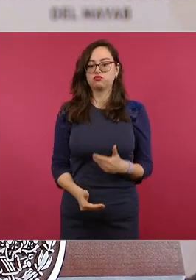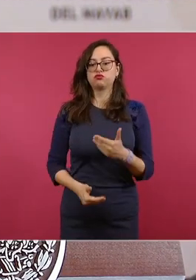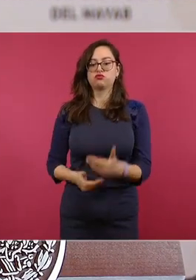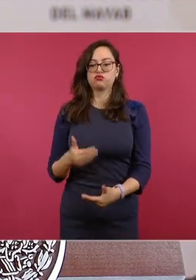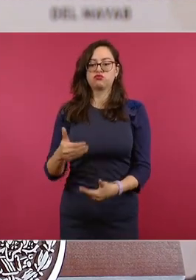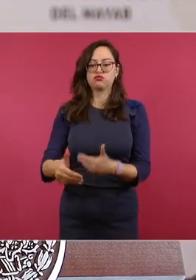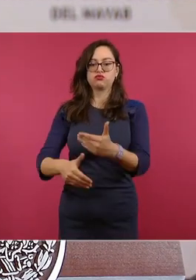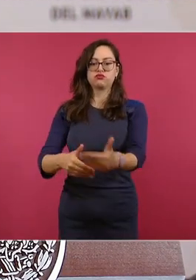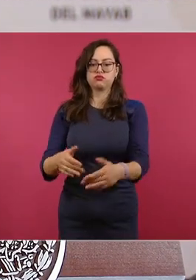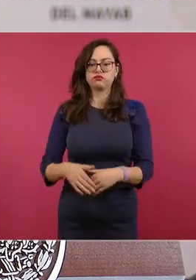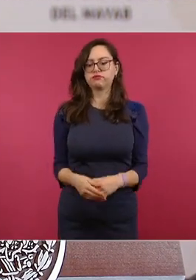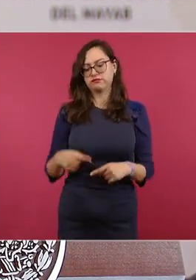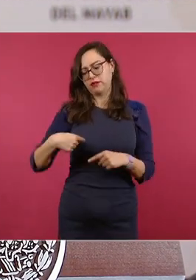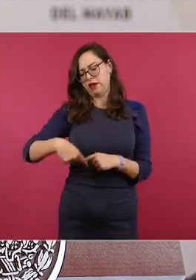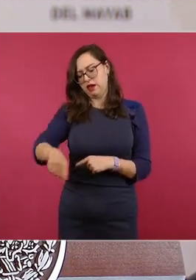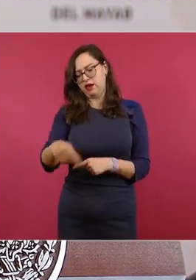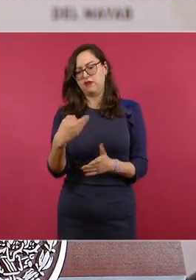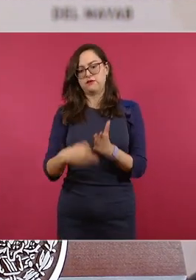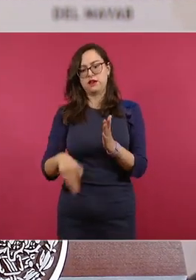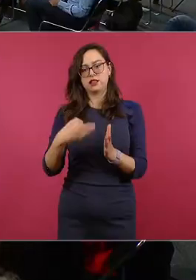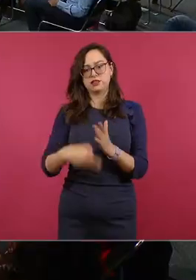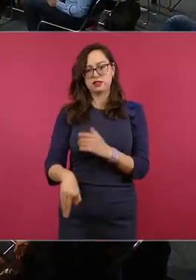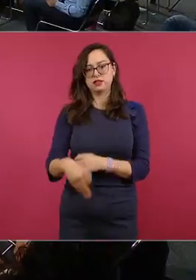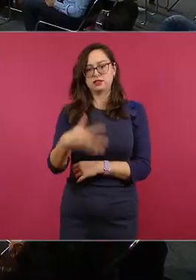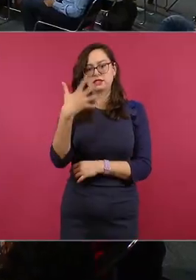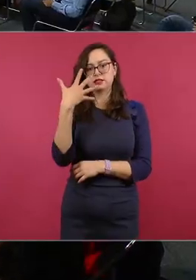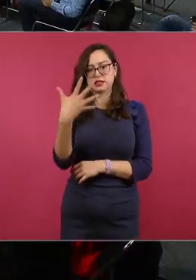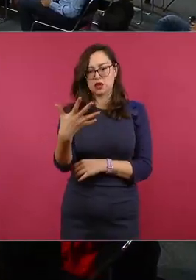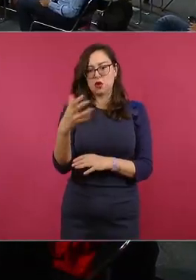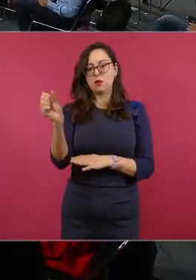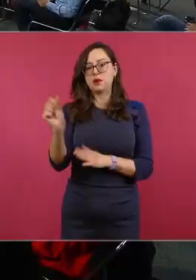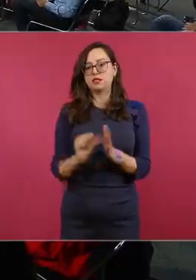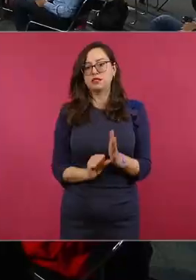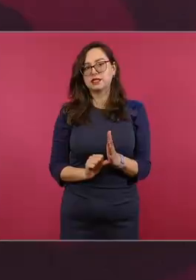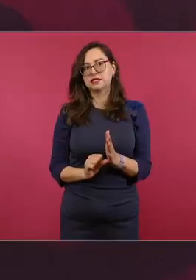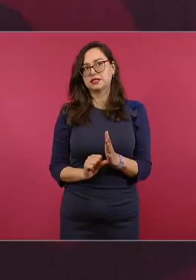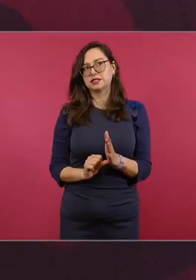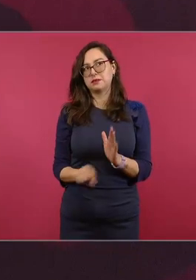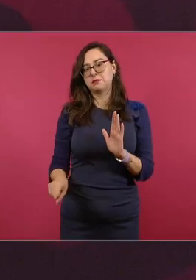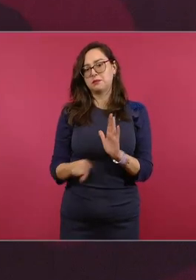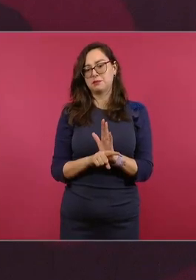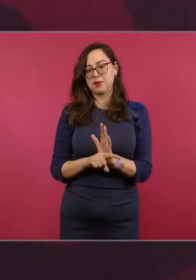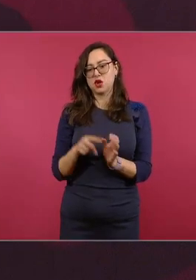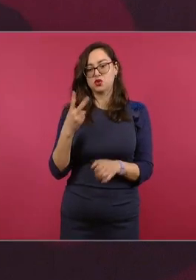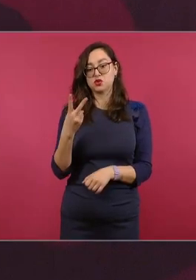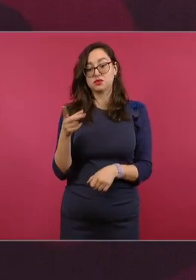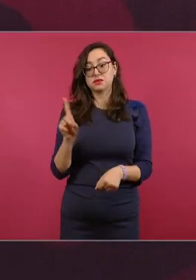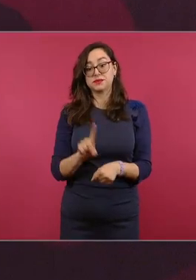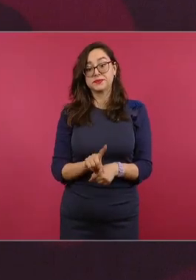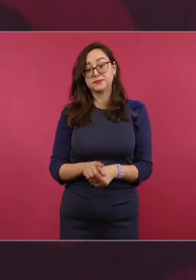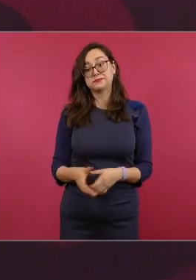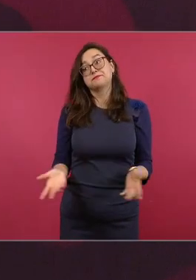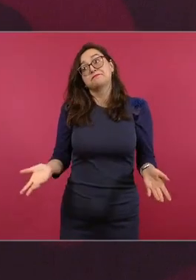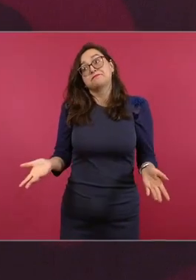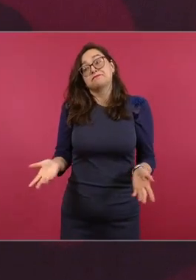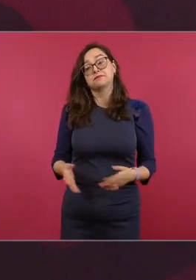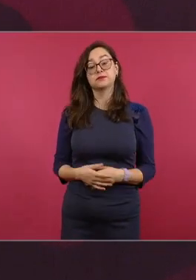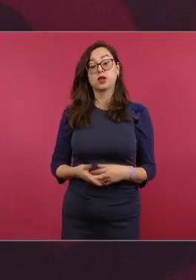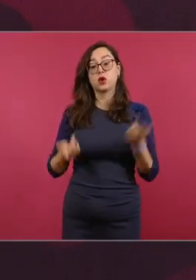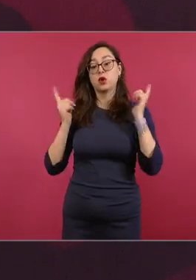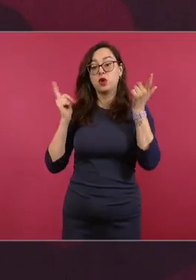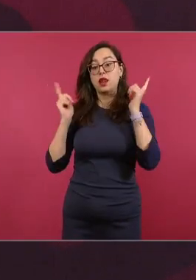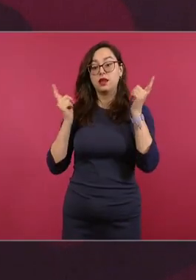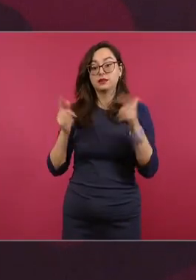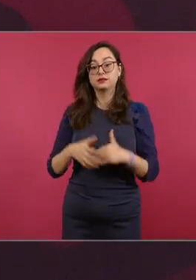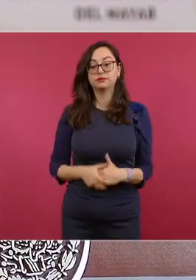nos faltan 5 meses, menos 2 días. Bueno, esperemos que se solucione ese problema para ellos.